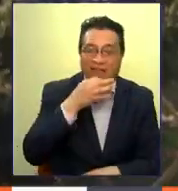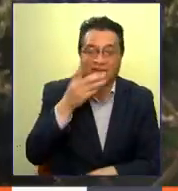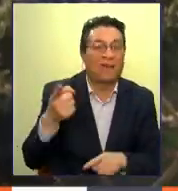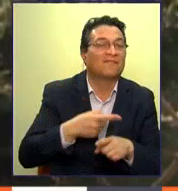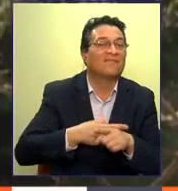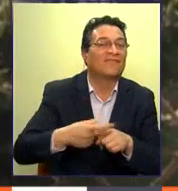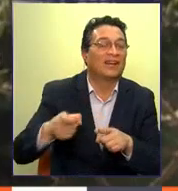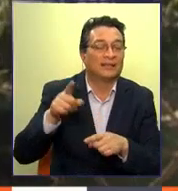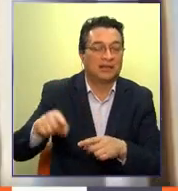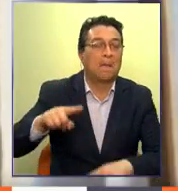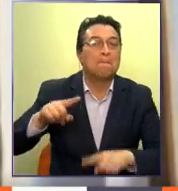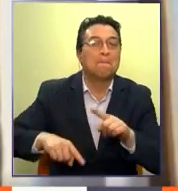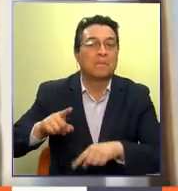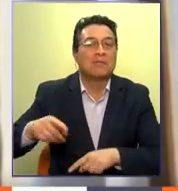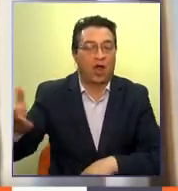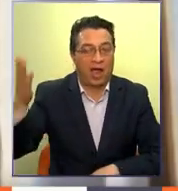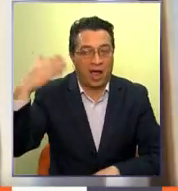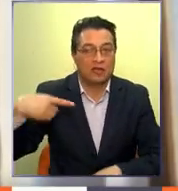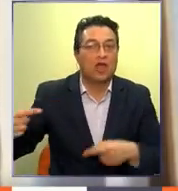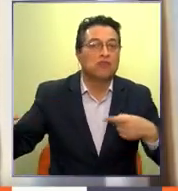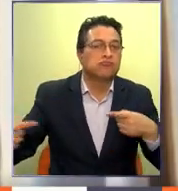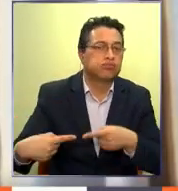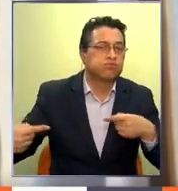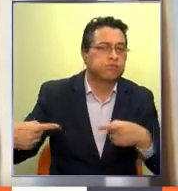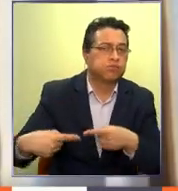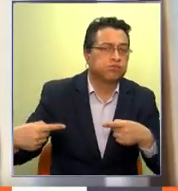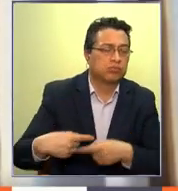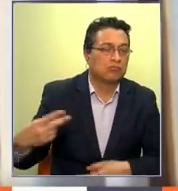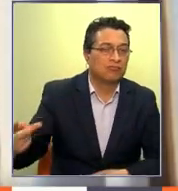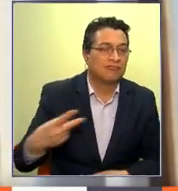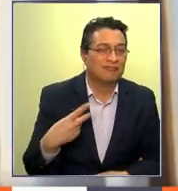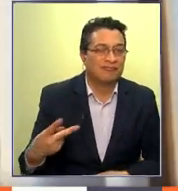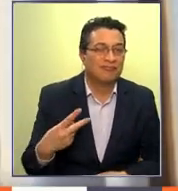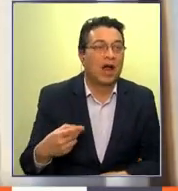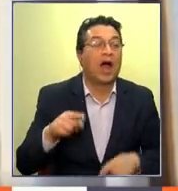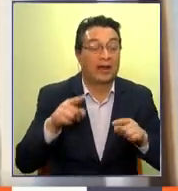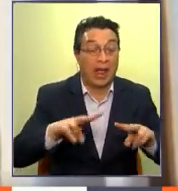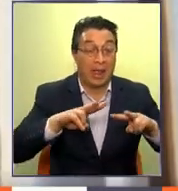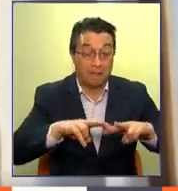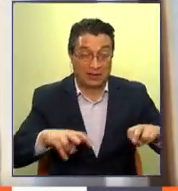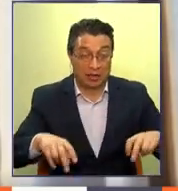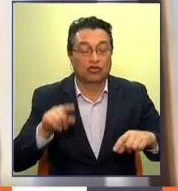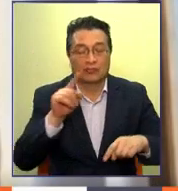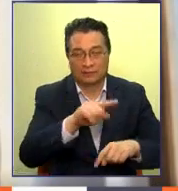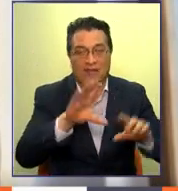de su primo, con quien públicamente ha mantenido rencillas. La investigación está en manos de la Fiscalía. Proceso.